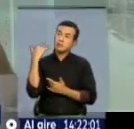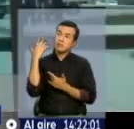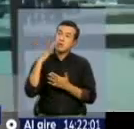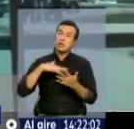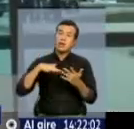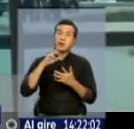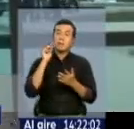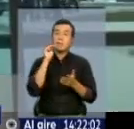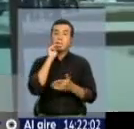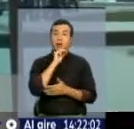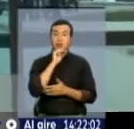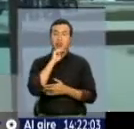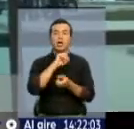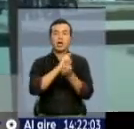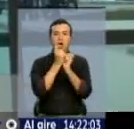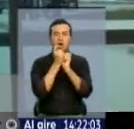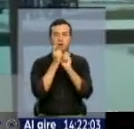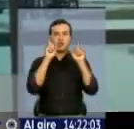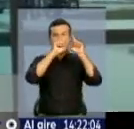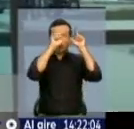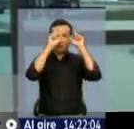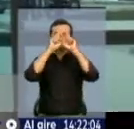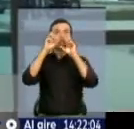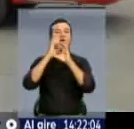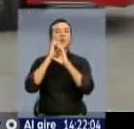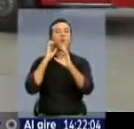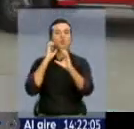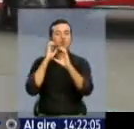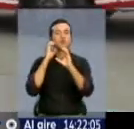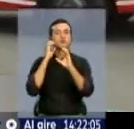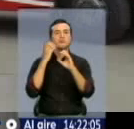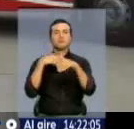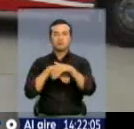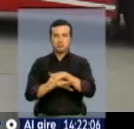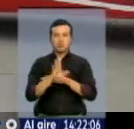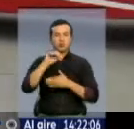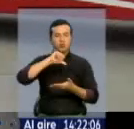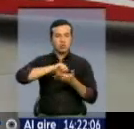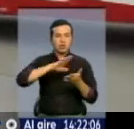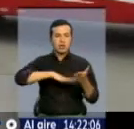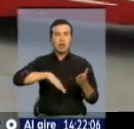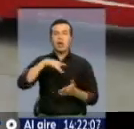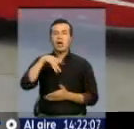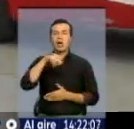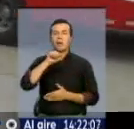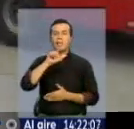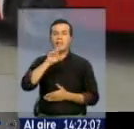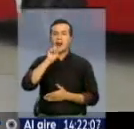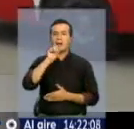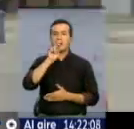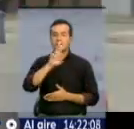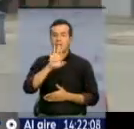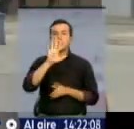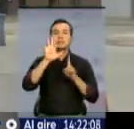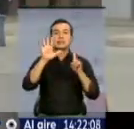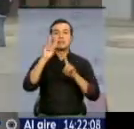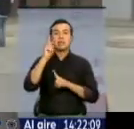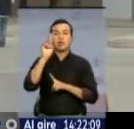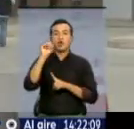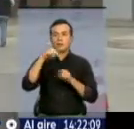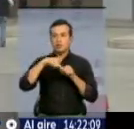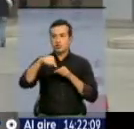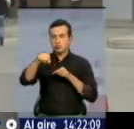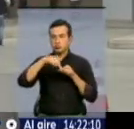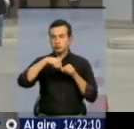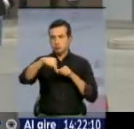Manta. Hay cambio de rutas para las empresas de transporte con el fin de ingresar hasta la Ciudadela del Palmar, que está a 6 kilómetros de distancia de la antigua